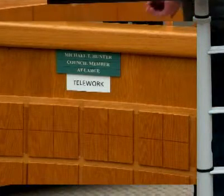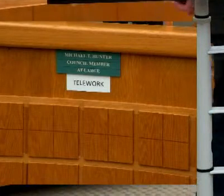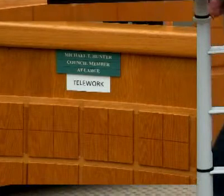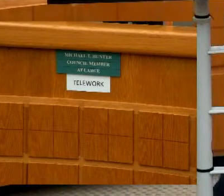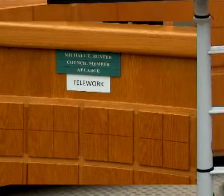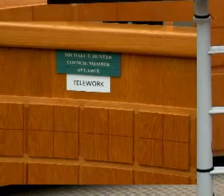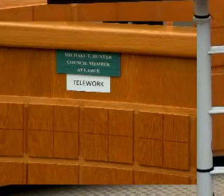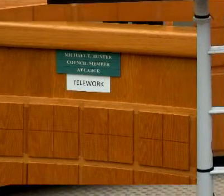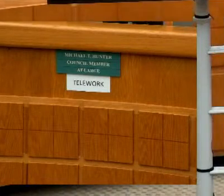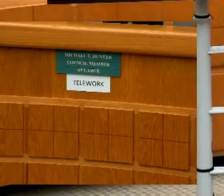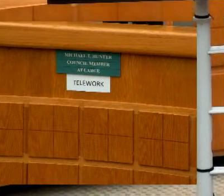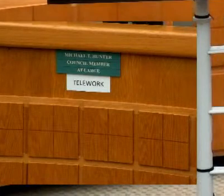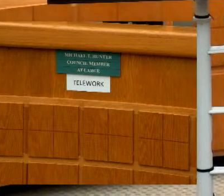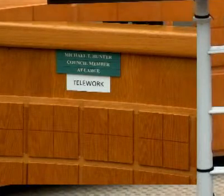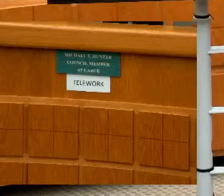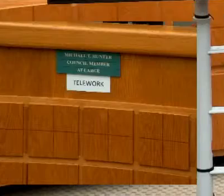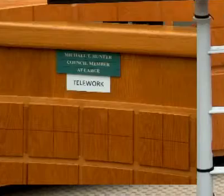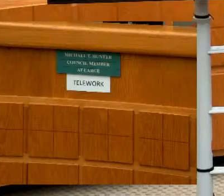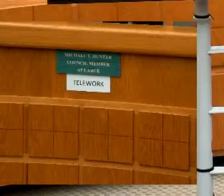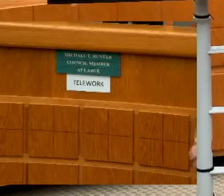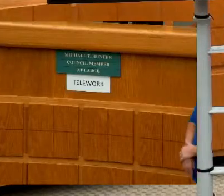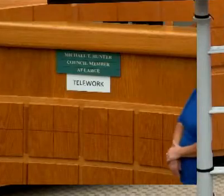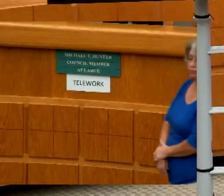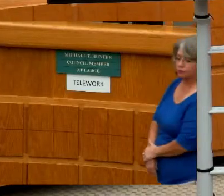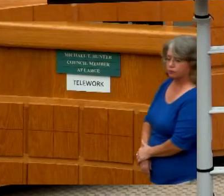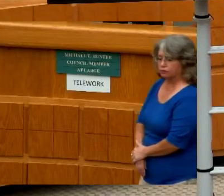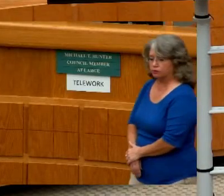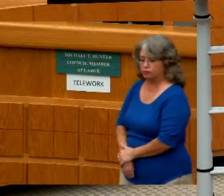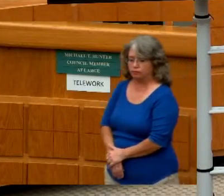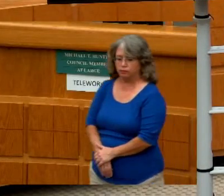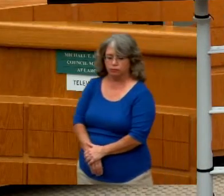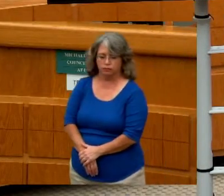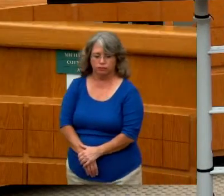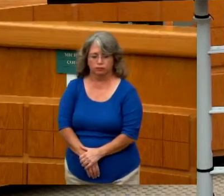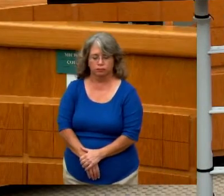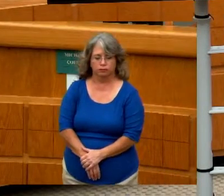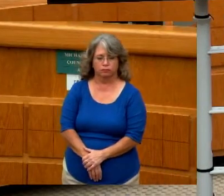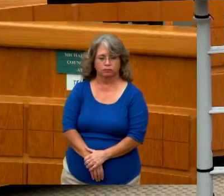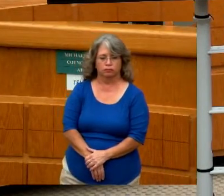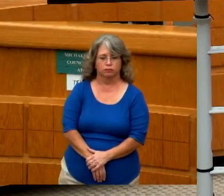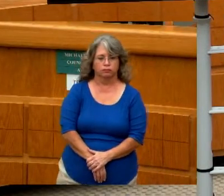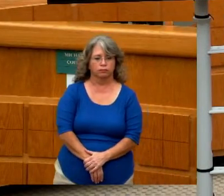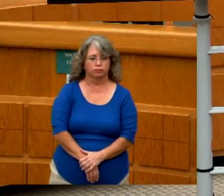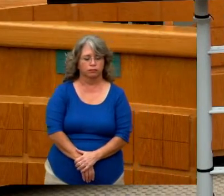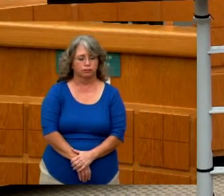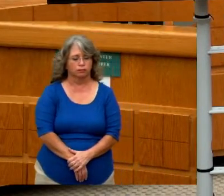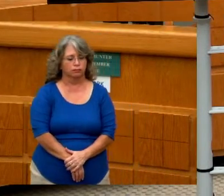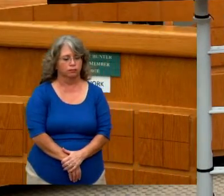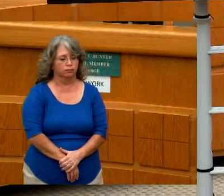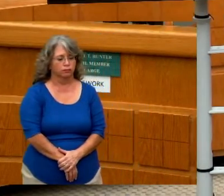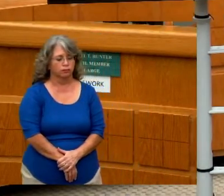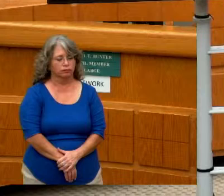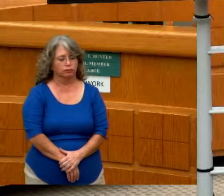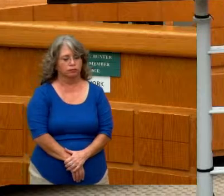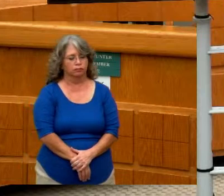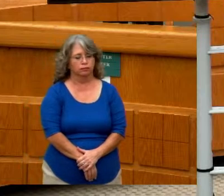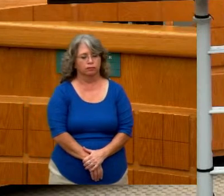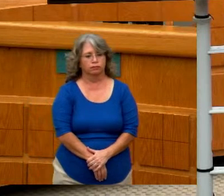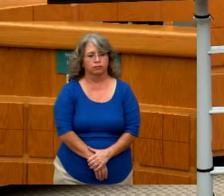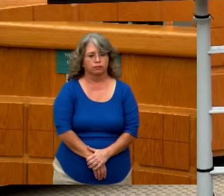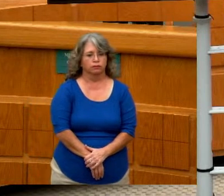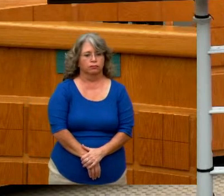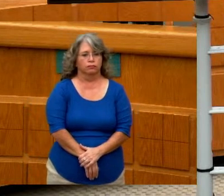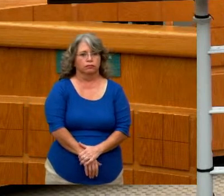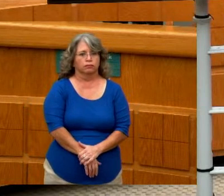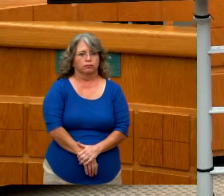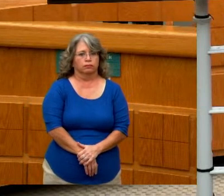contagios ahora pueden ocurrir en cualquier lugar, en cualquier evento, no solo en un lugar en específico. Yo sé que la gente está cansada de lo mismo, pero yo le pido que